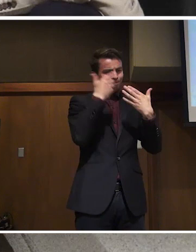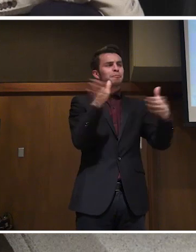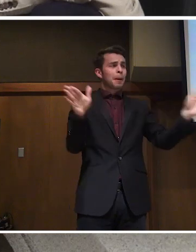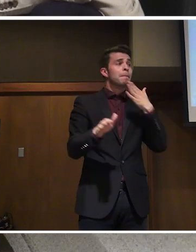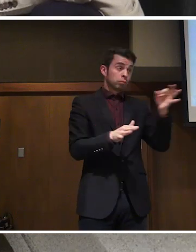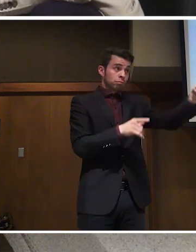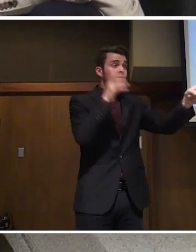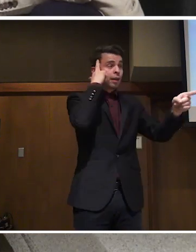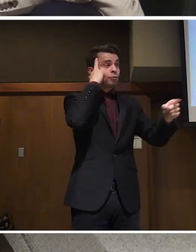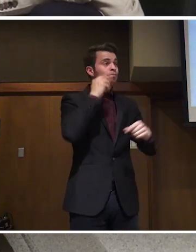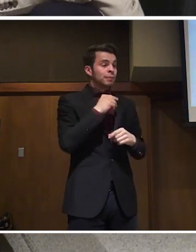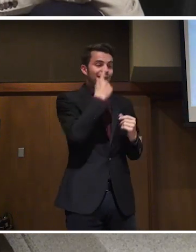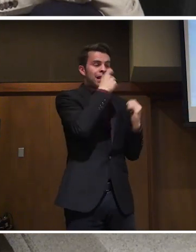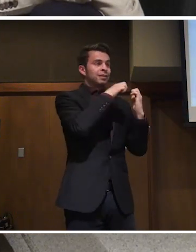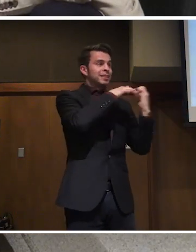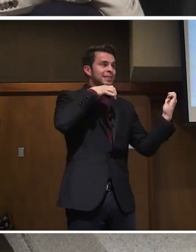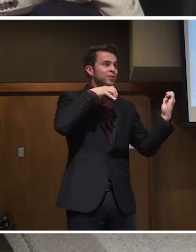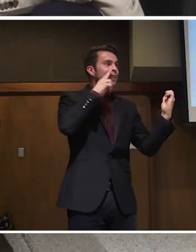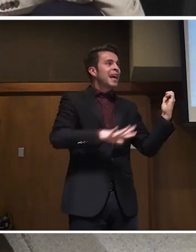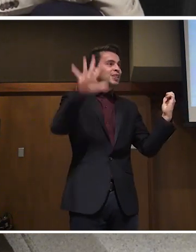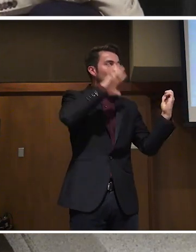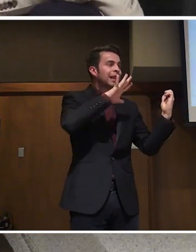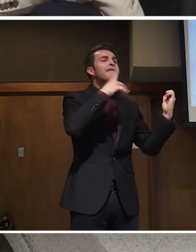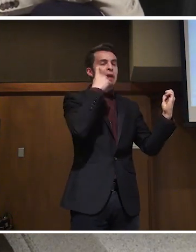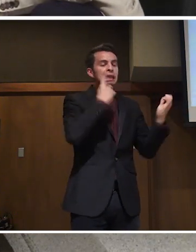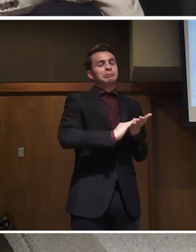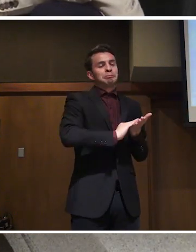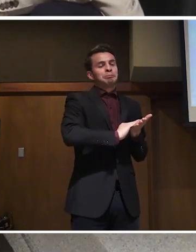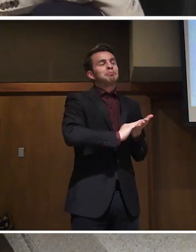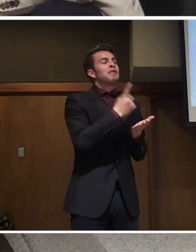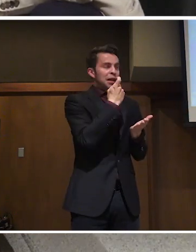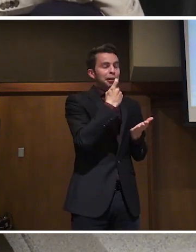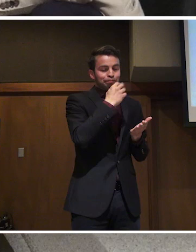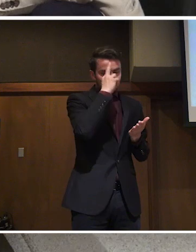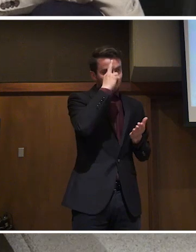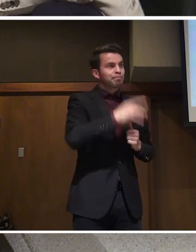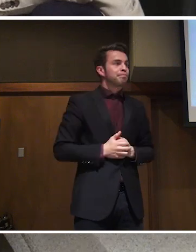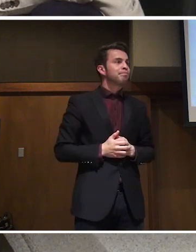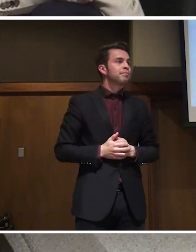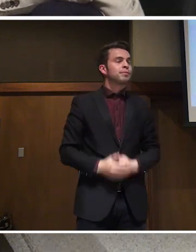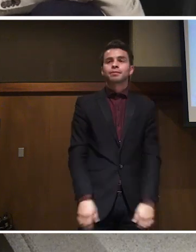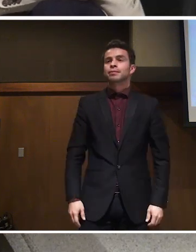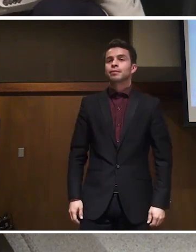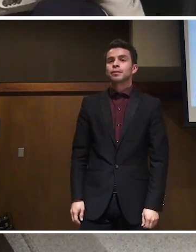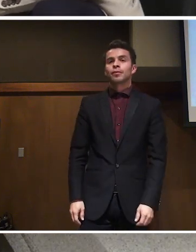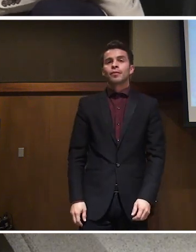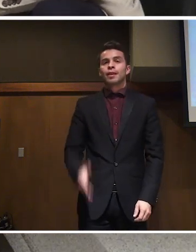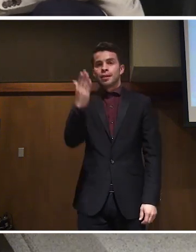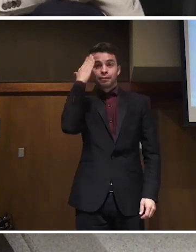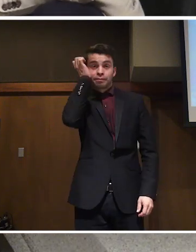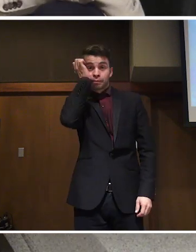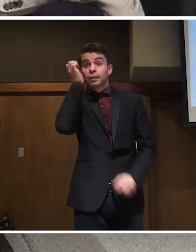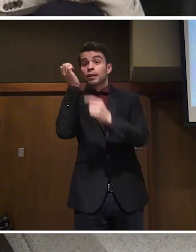que en eso sí el Archivo Nacional le queda bastante por hacer. Bueno, vamos con Daisy y ya te damos paso entonces a